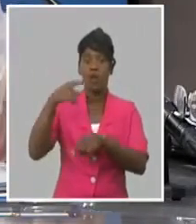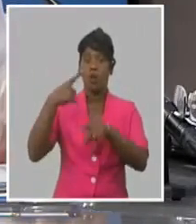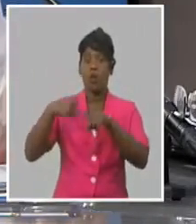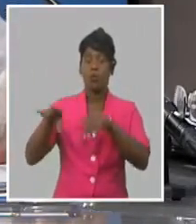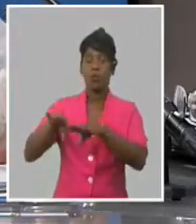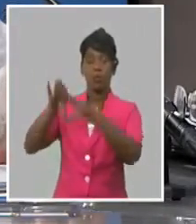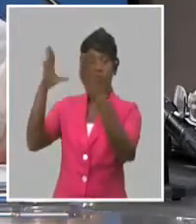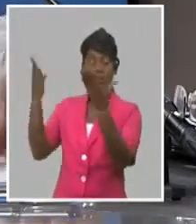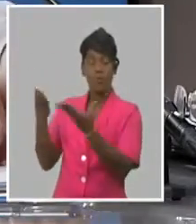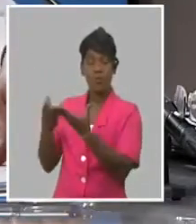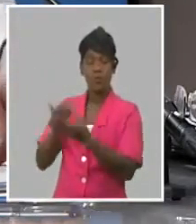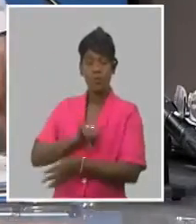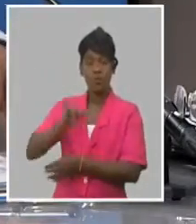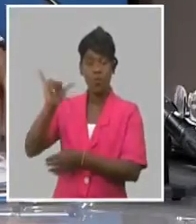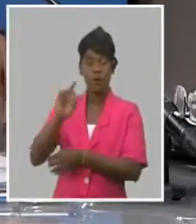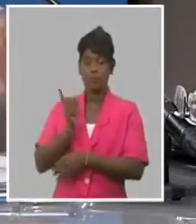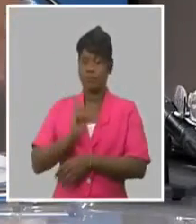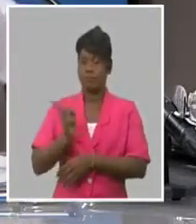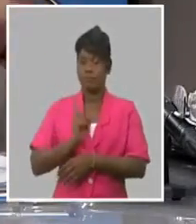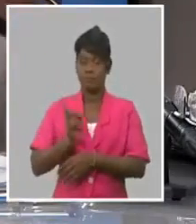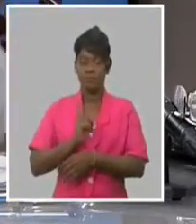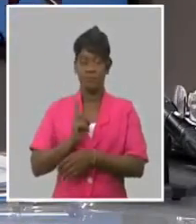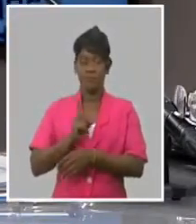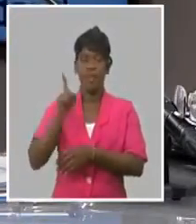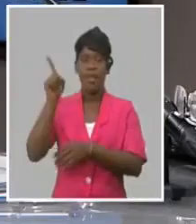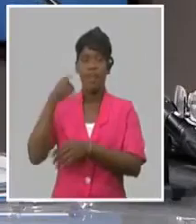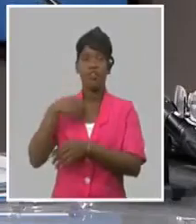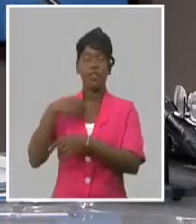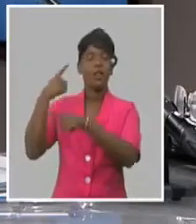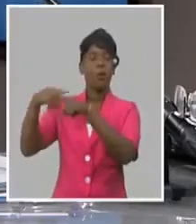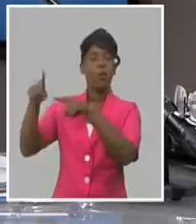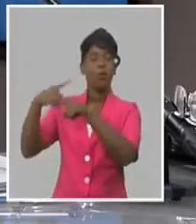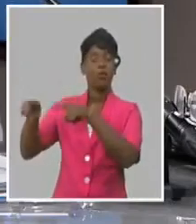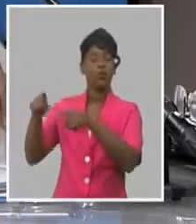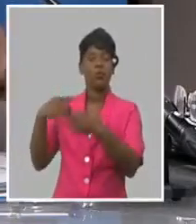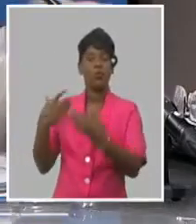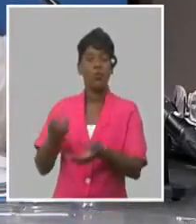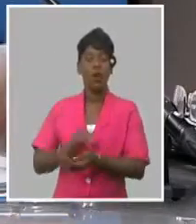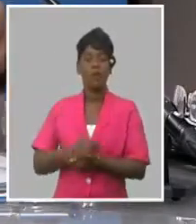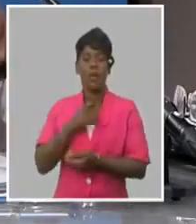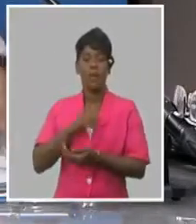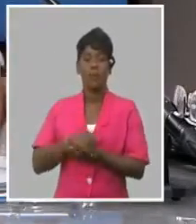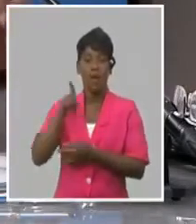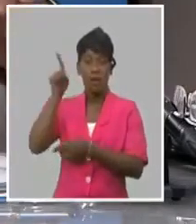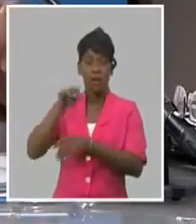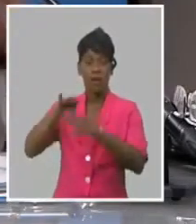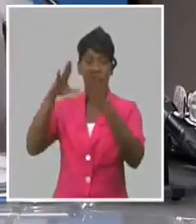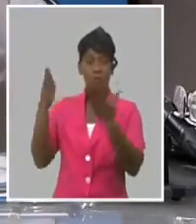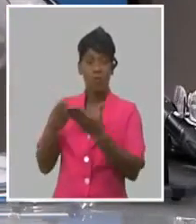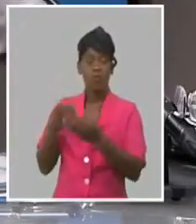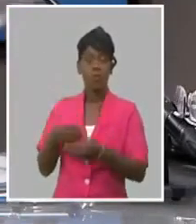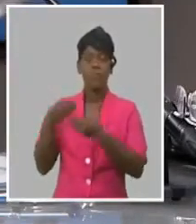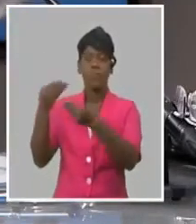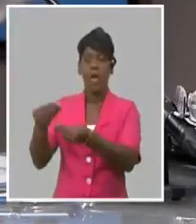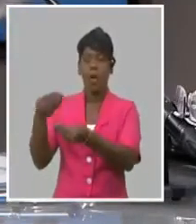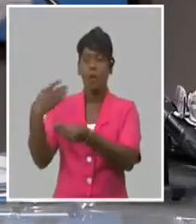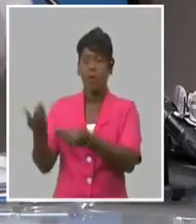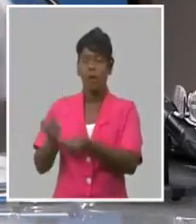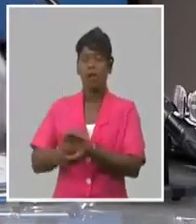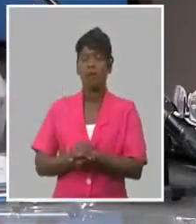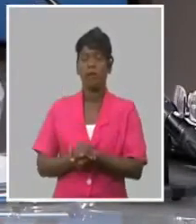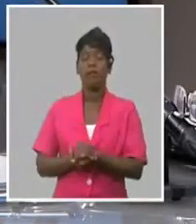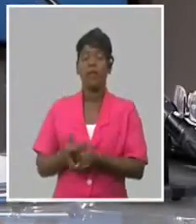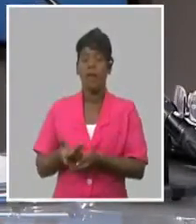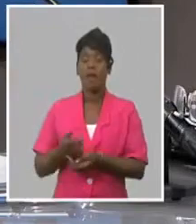compuestas por alimentos y otros artículos y servicios. Ropa, calzado, jabón, detergente, productos de